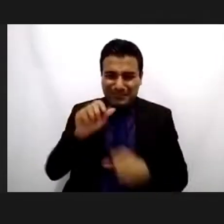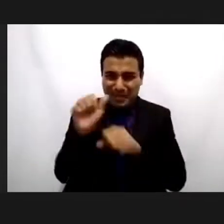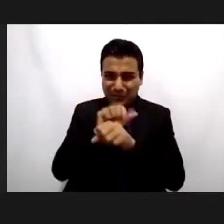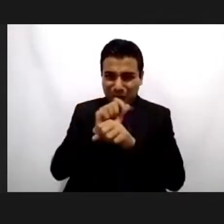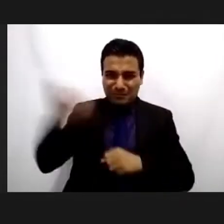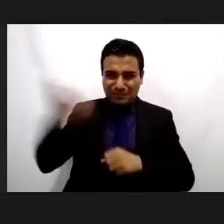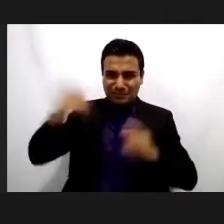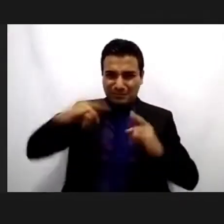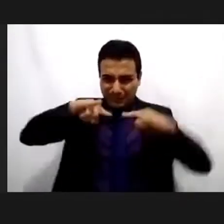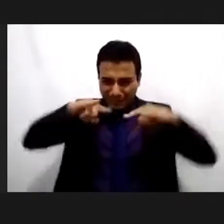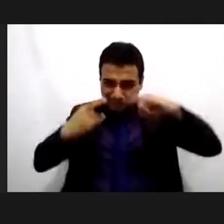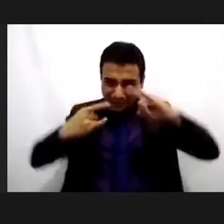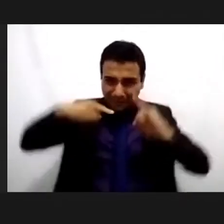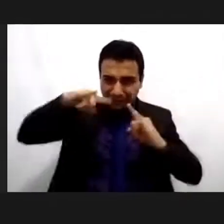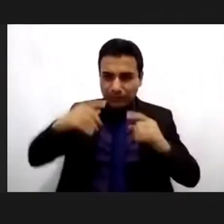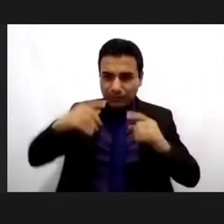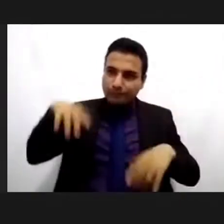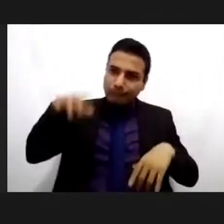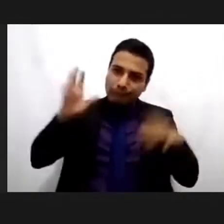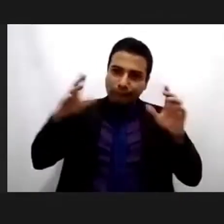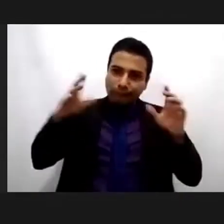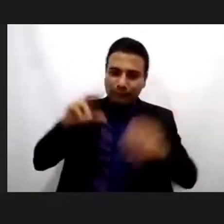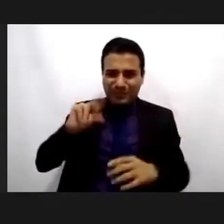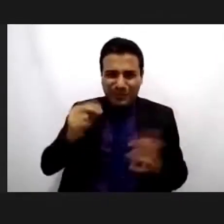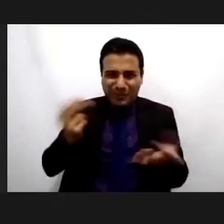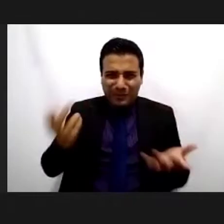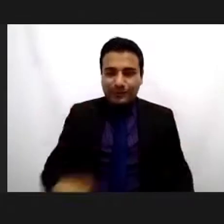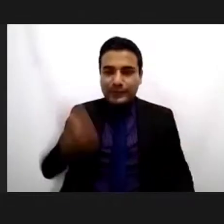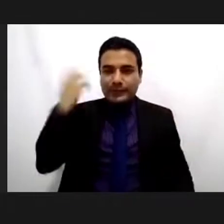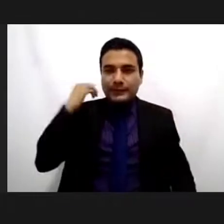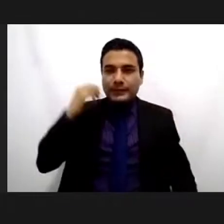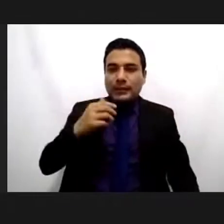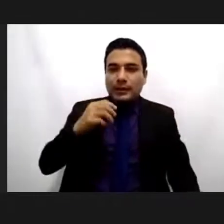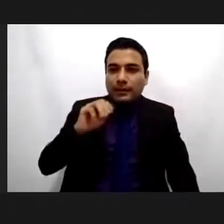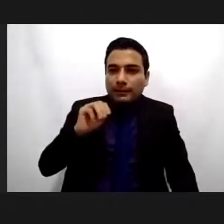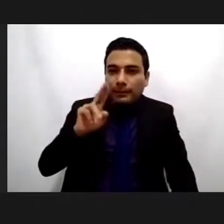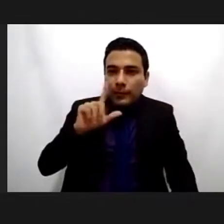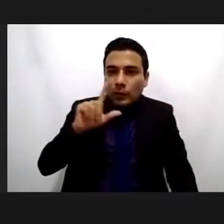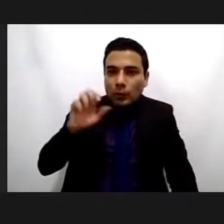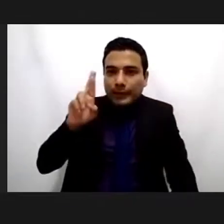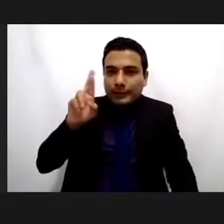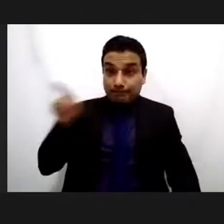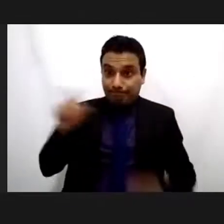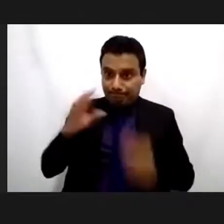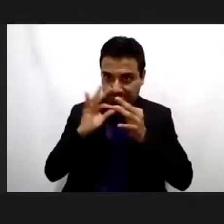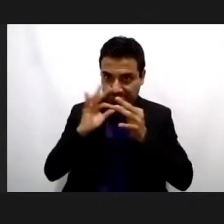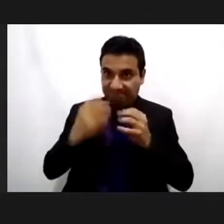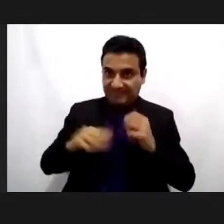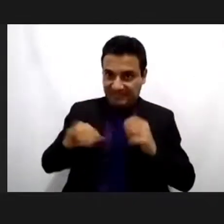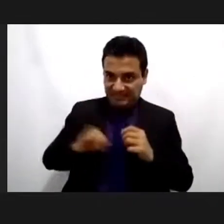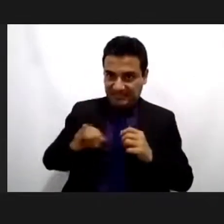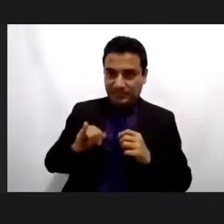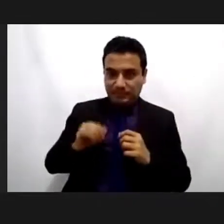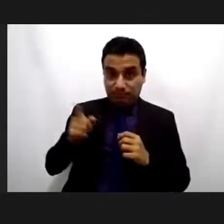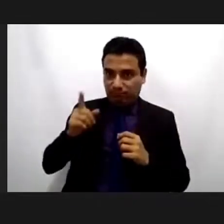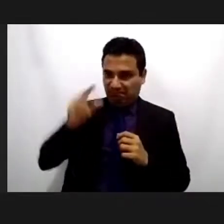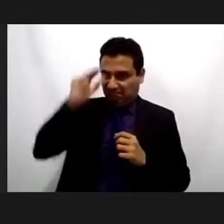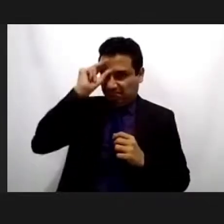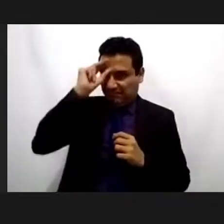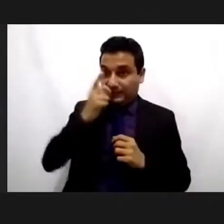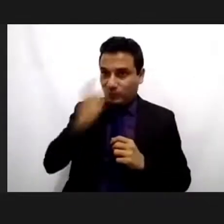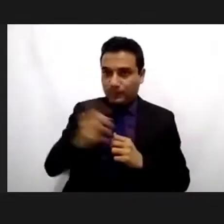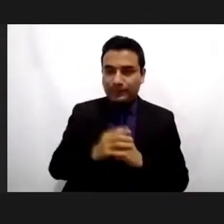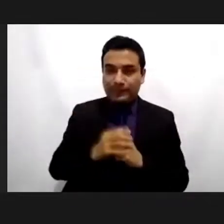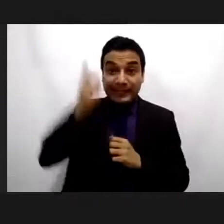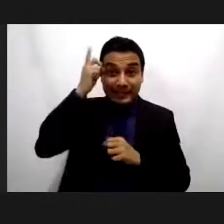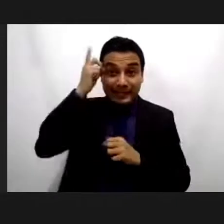Heine Müller decía algo que a mí yo lo tengo como saber bíblico. Müller dice, el mejor director es